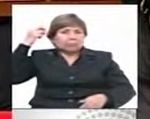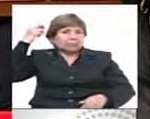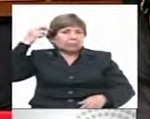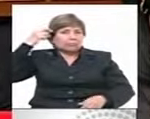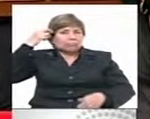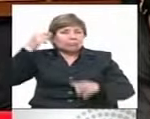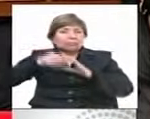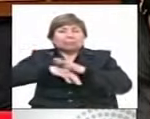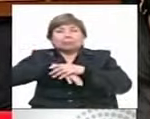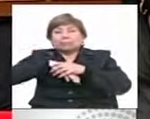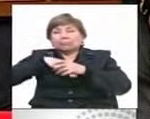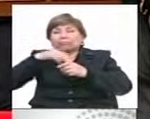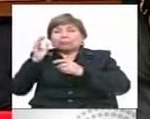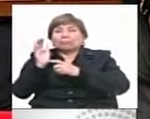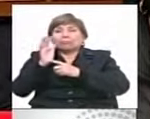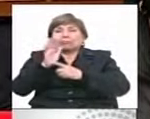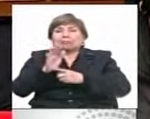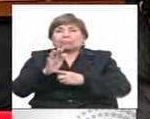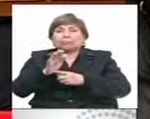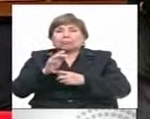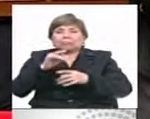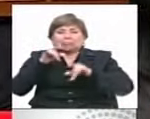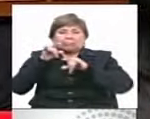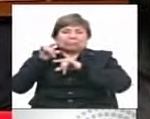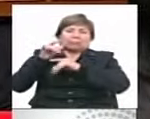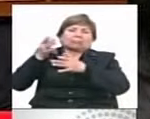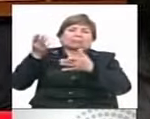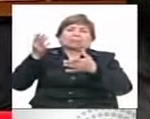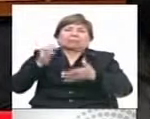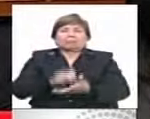exterior, presentarlos con motivo de burla.